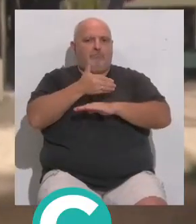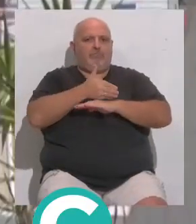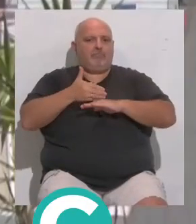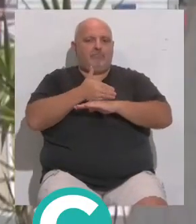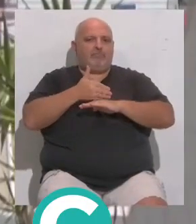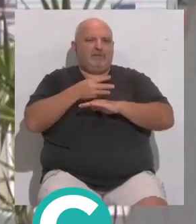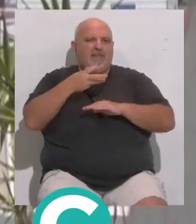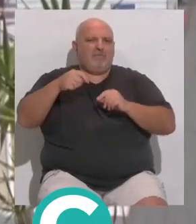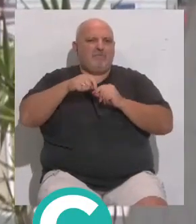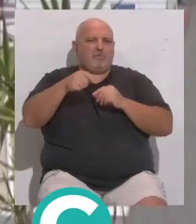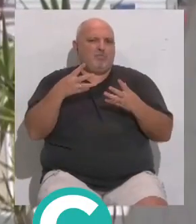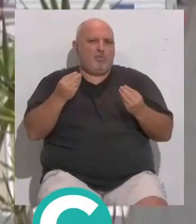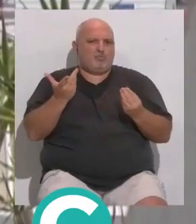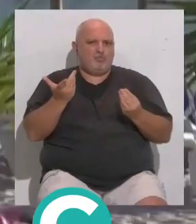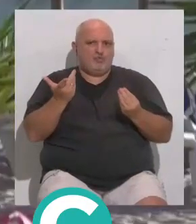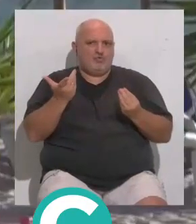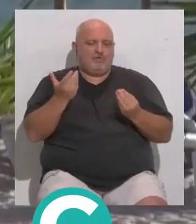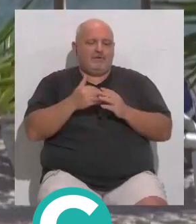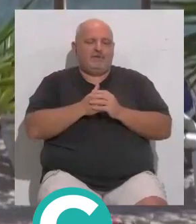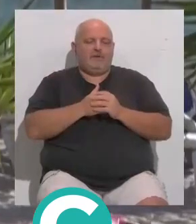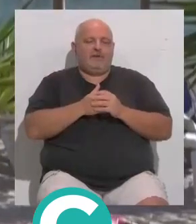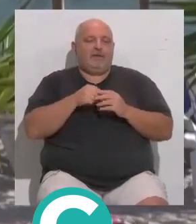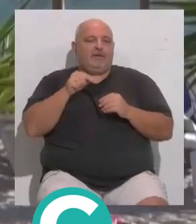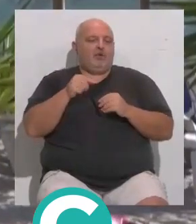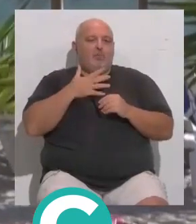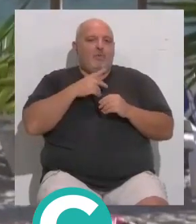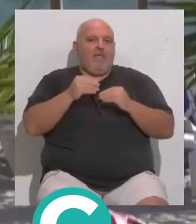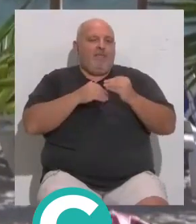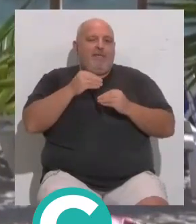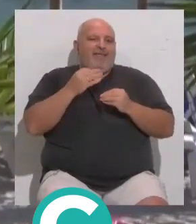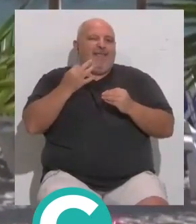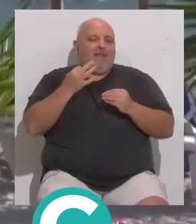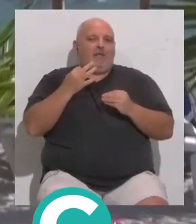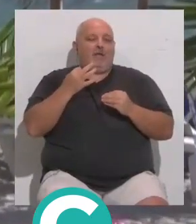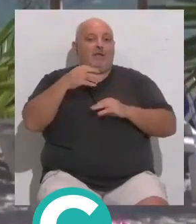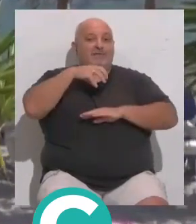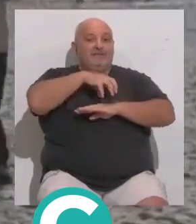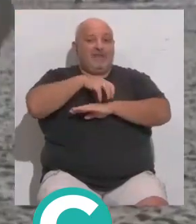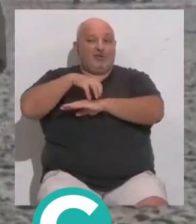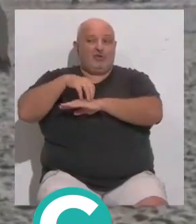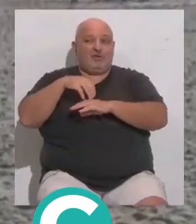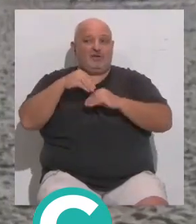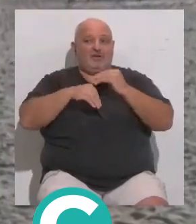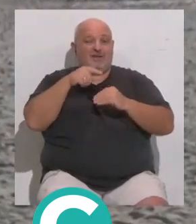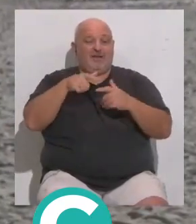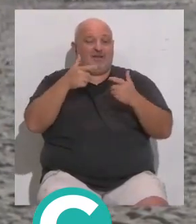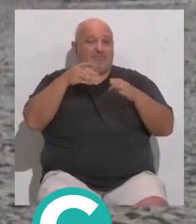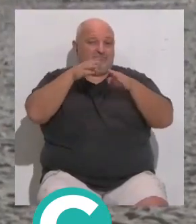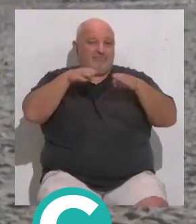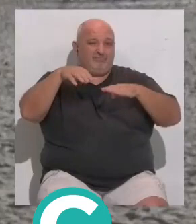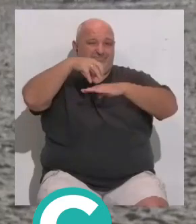quieres ocupar 300 metros, ¿no? Uh-huh. Y desde luego, lo que no se pueden convertir los chiringuitos, que el espíritu de la ley es